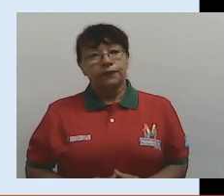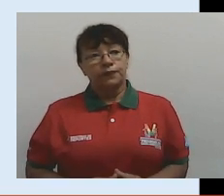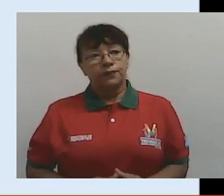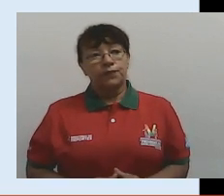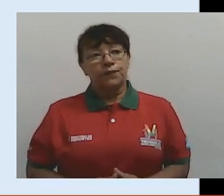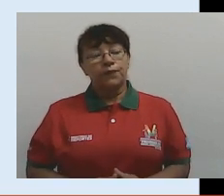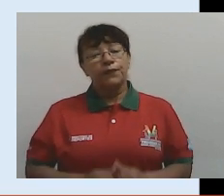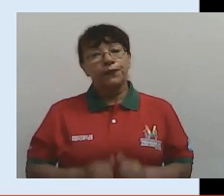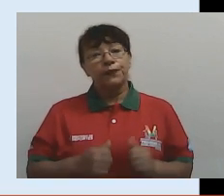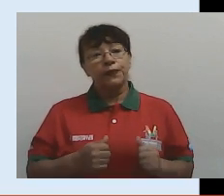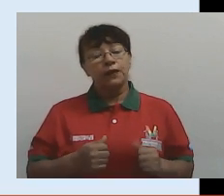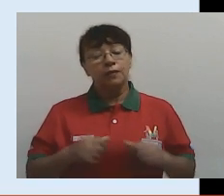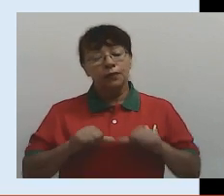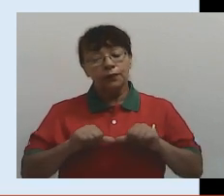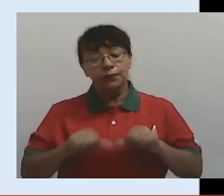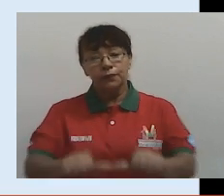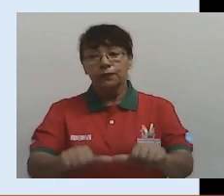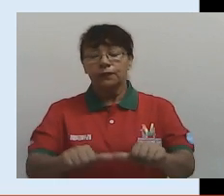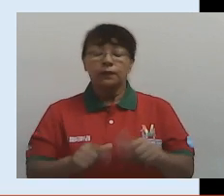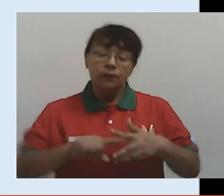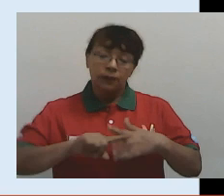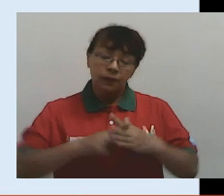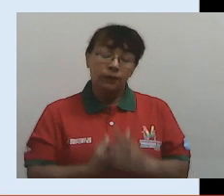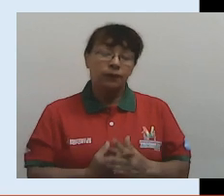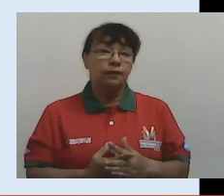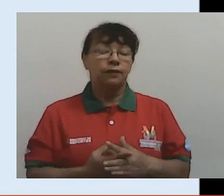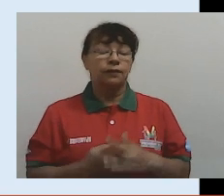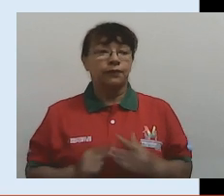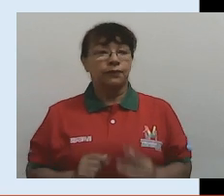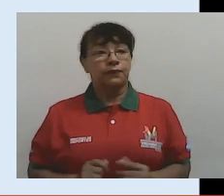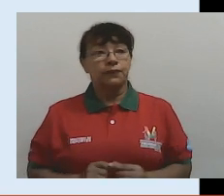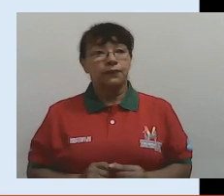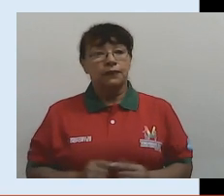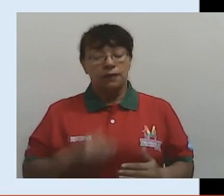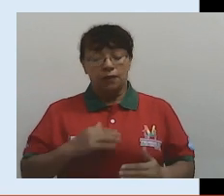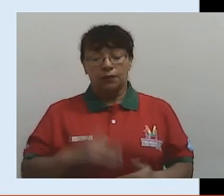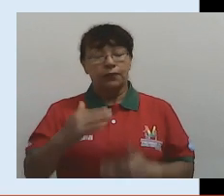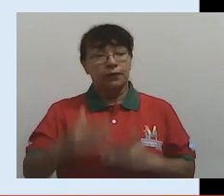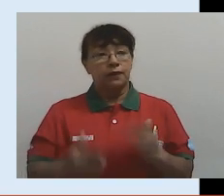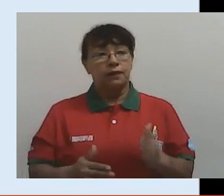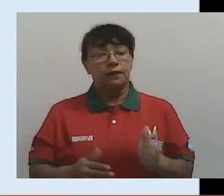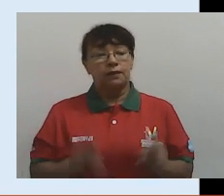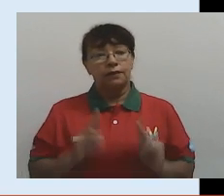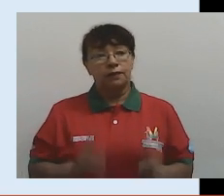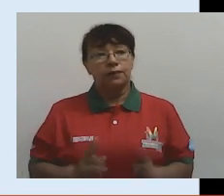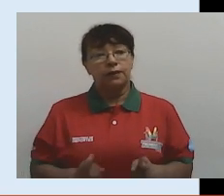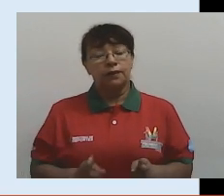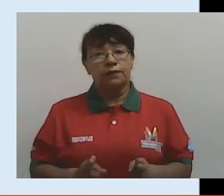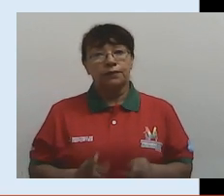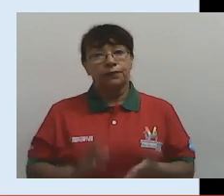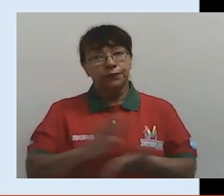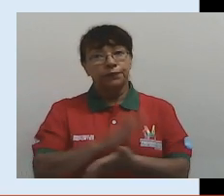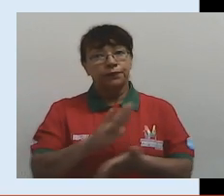Voy a seguir y vamos a empezar, en realidad voy a pasar rápidamente estas